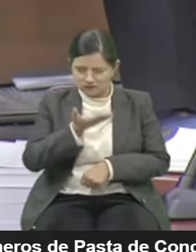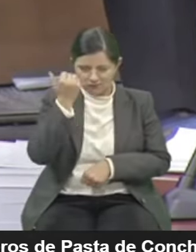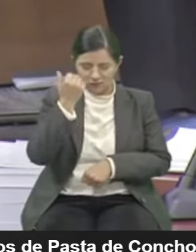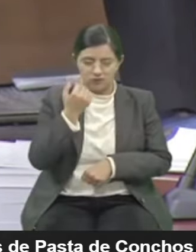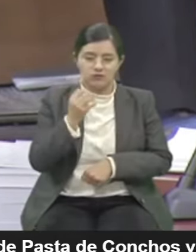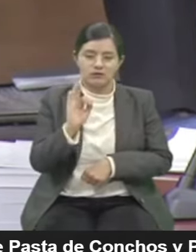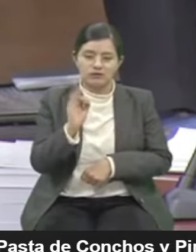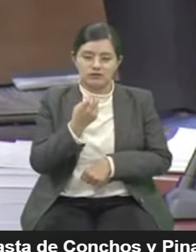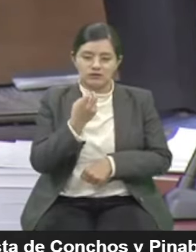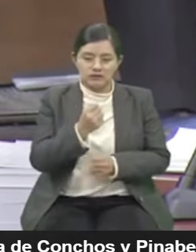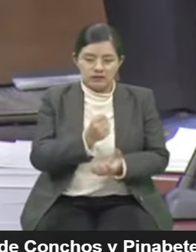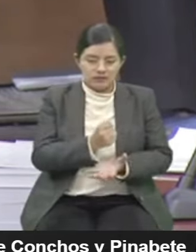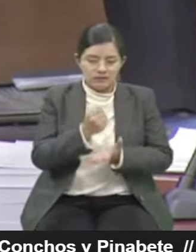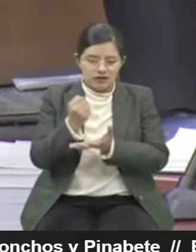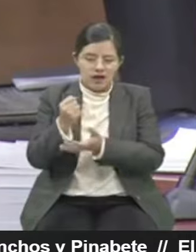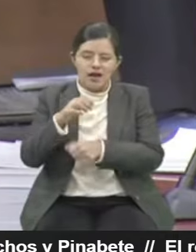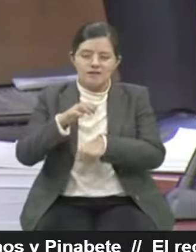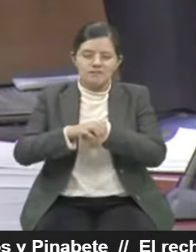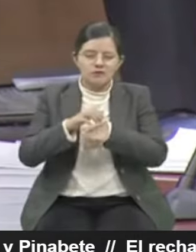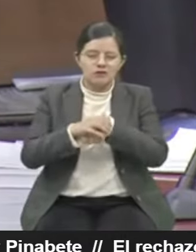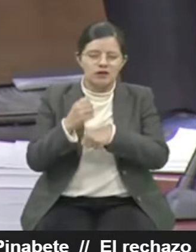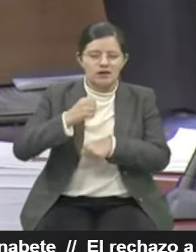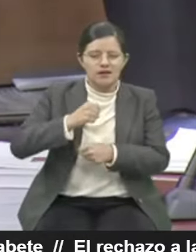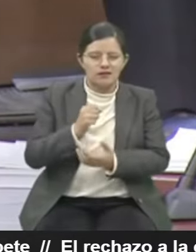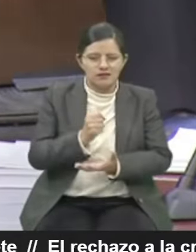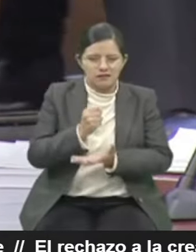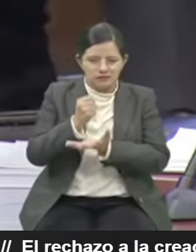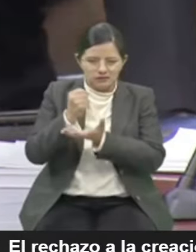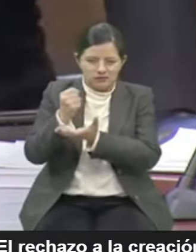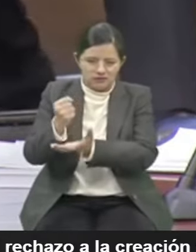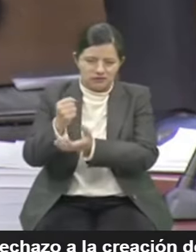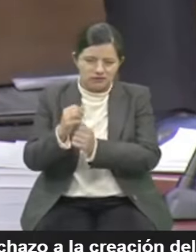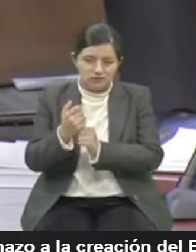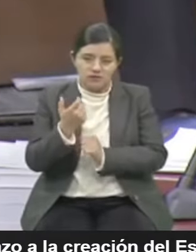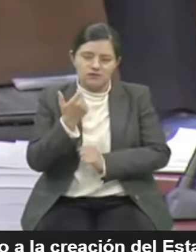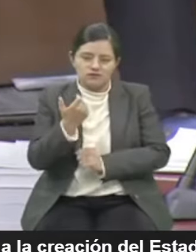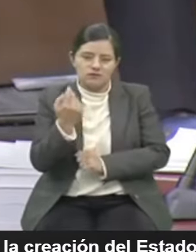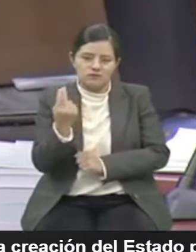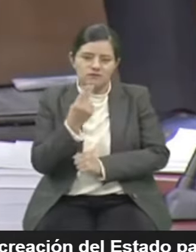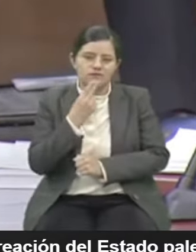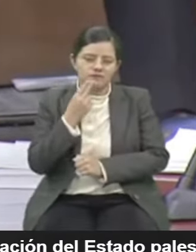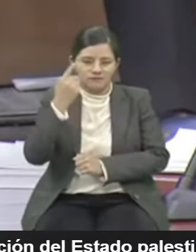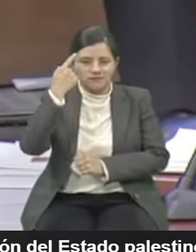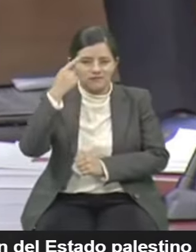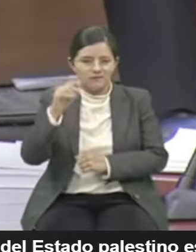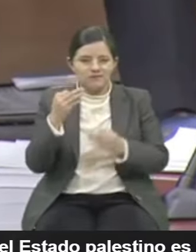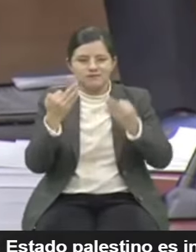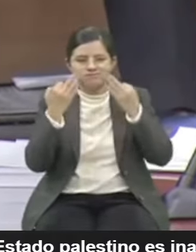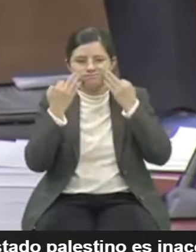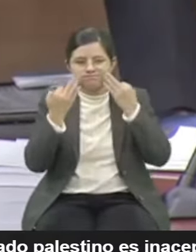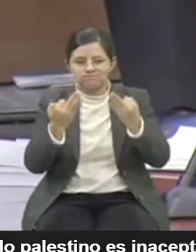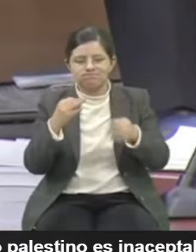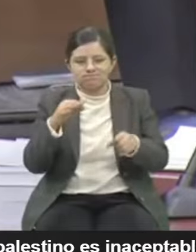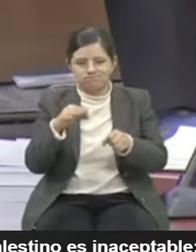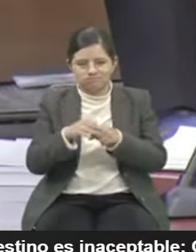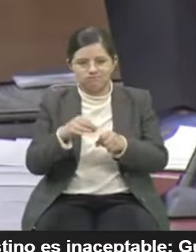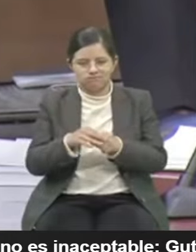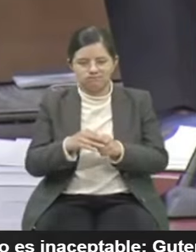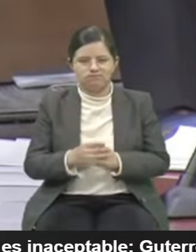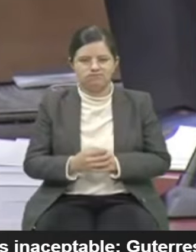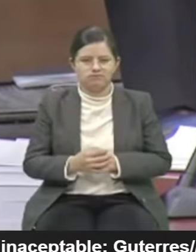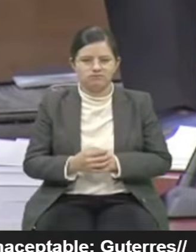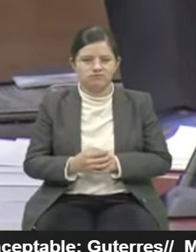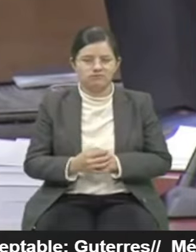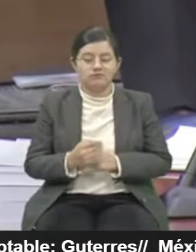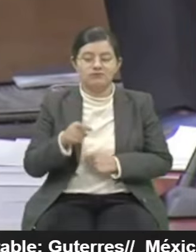de recursos provoque que haya una camarilla que se beneficie de fondos que deben ser usados para la observación electoral